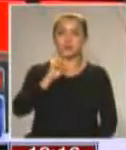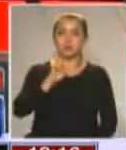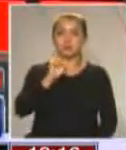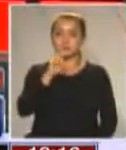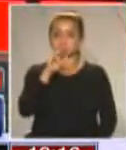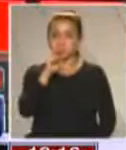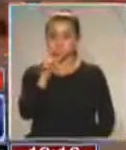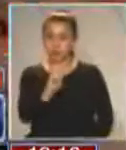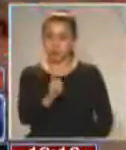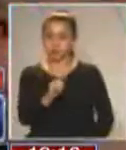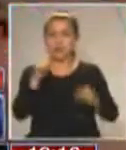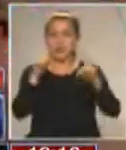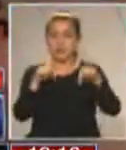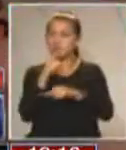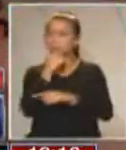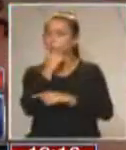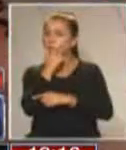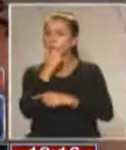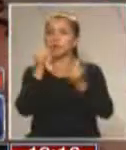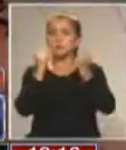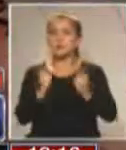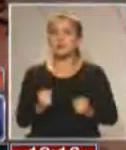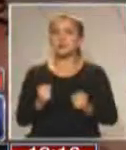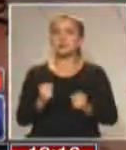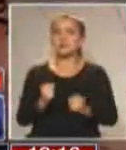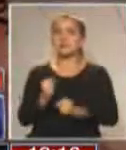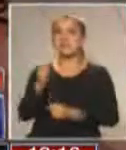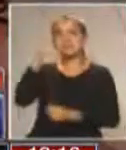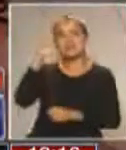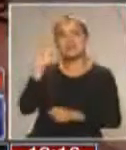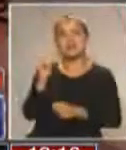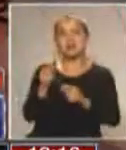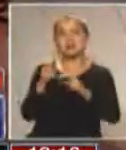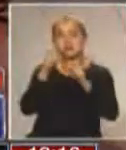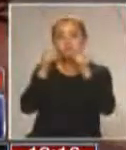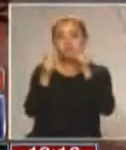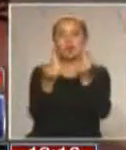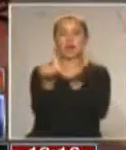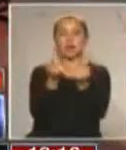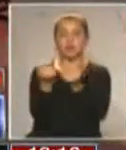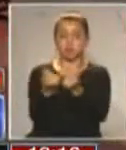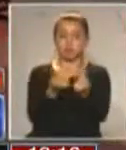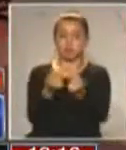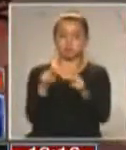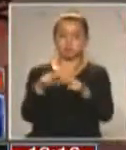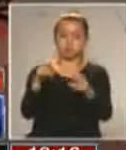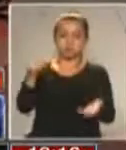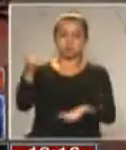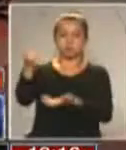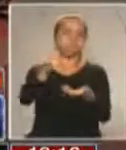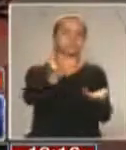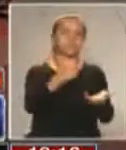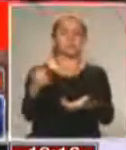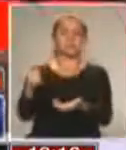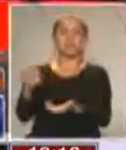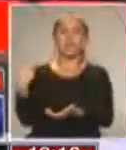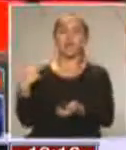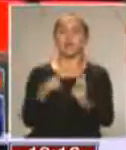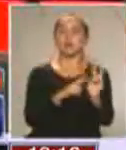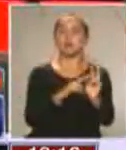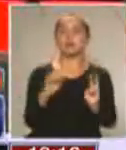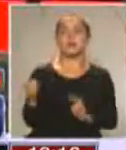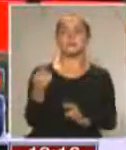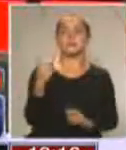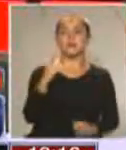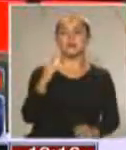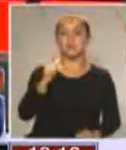dice, aquí se le cuestiona a él la capacidad que tenga de manejar recursos, pensando que él tiene esta actividad que era lo que antiguamente hacían las primeras